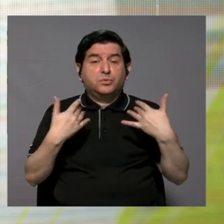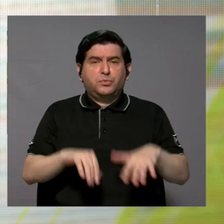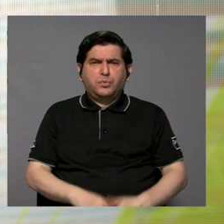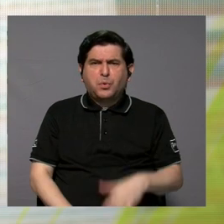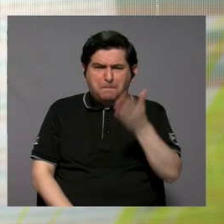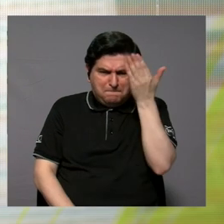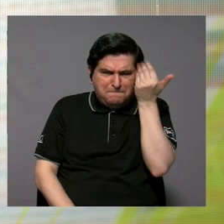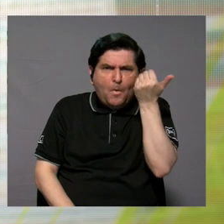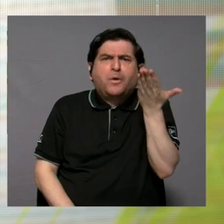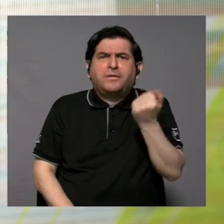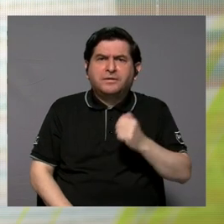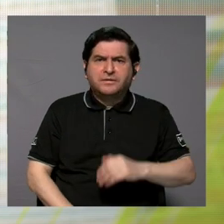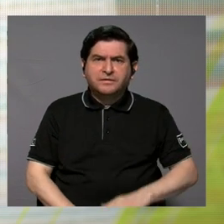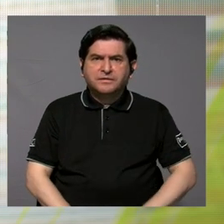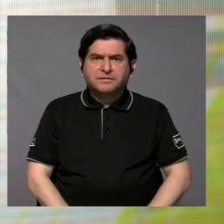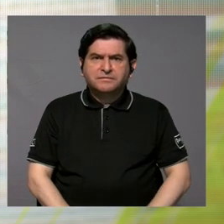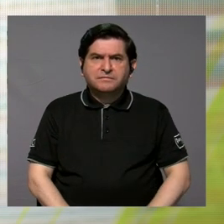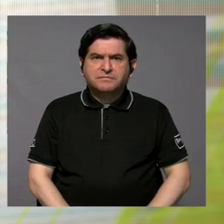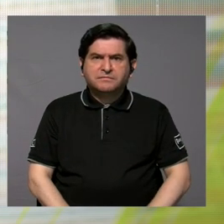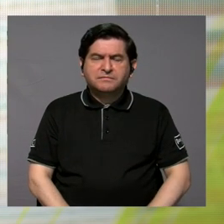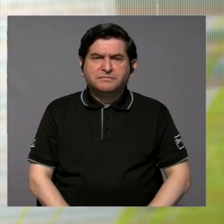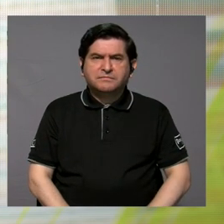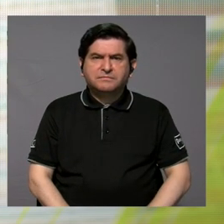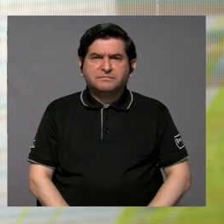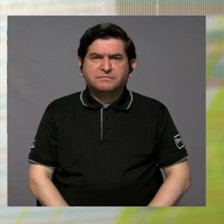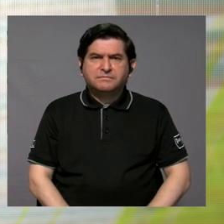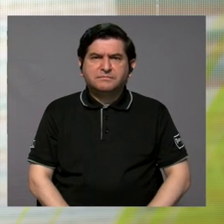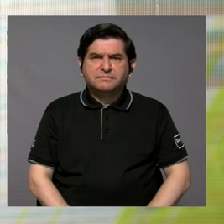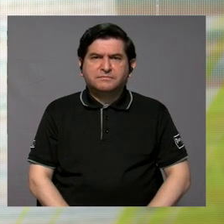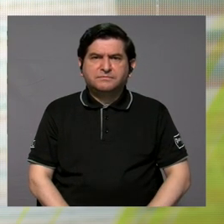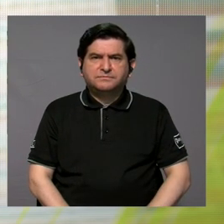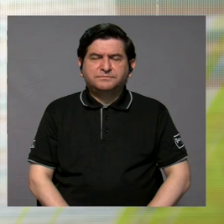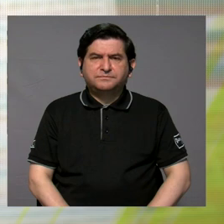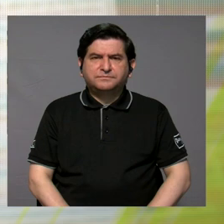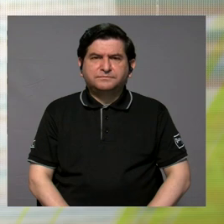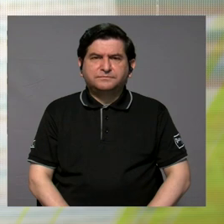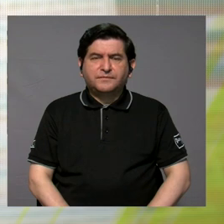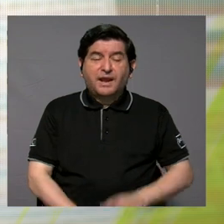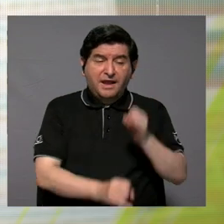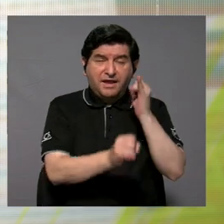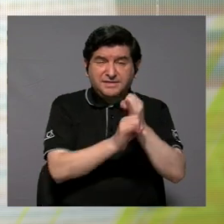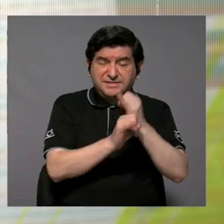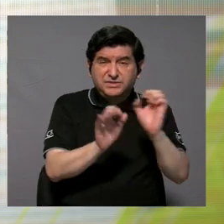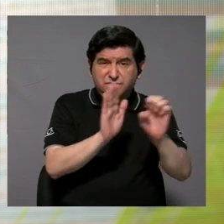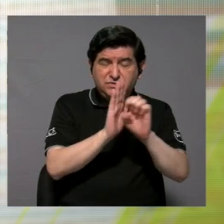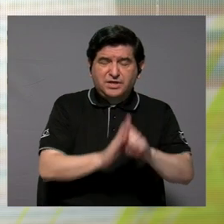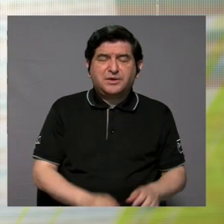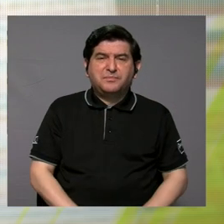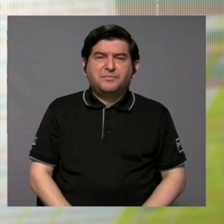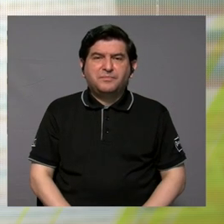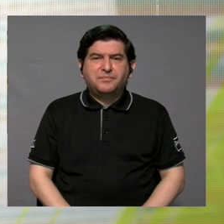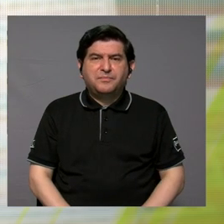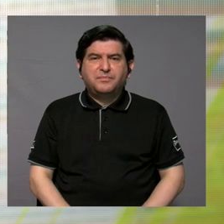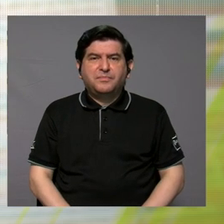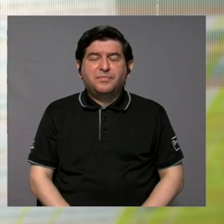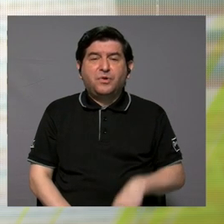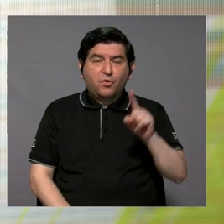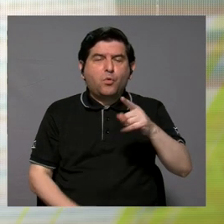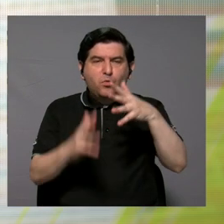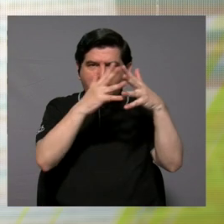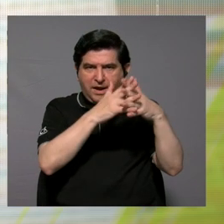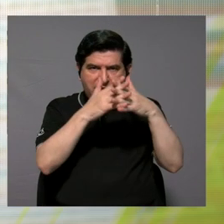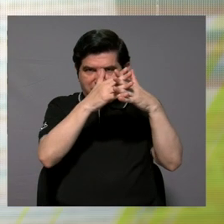que por qué está sucediendo esto, ¿verdad? Entonces, algunas instituciones, por ejemplo, CLAS, que es una institución de Estados